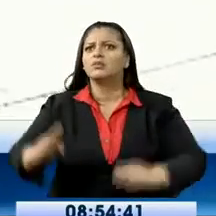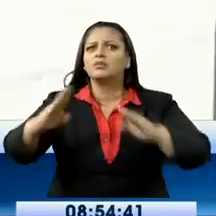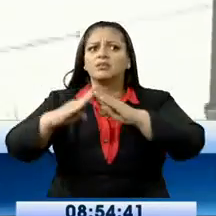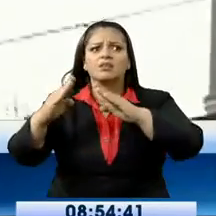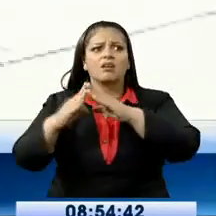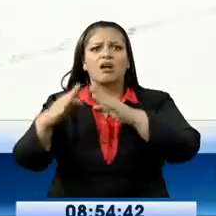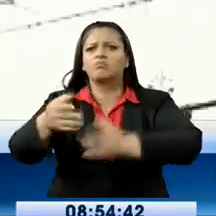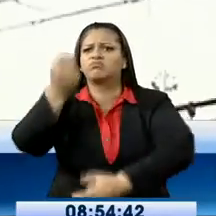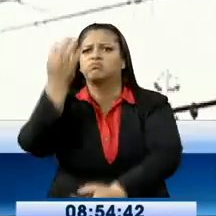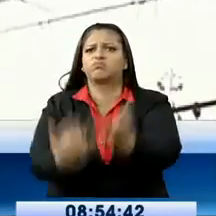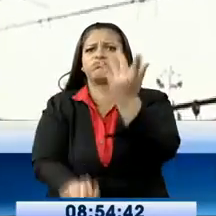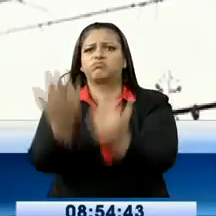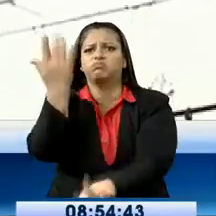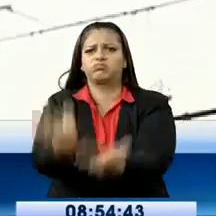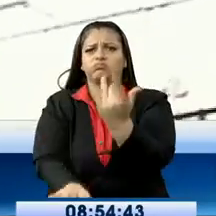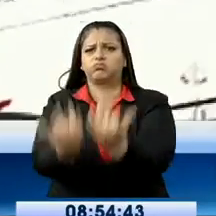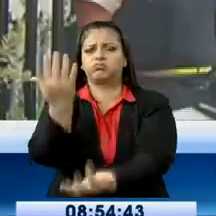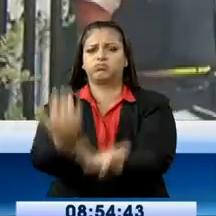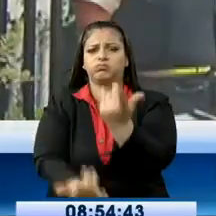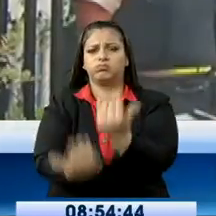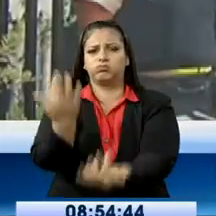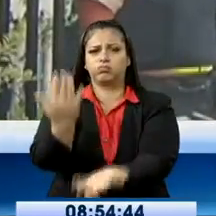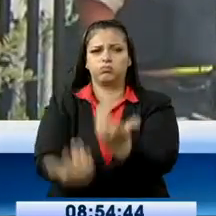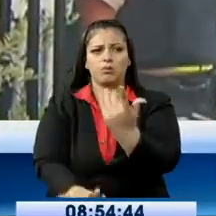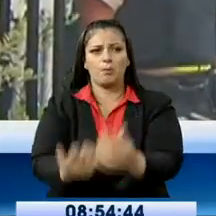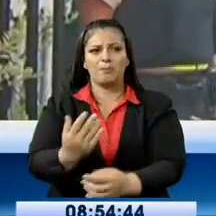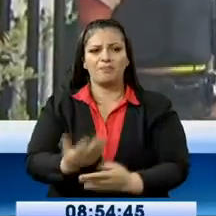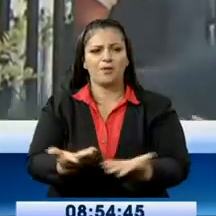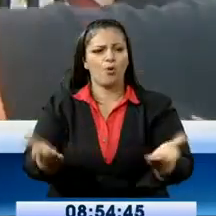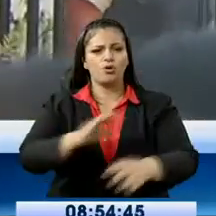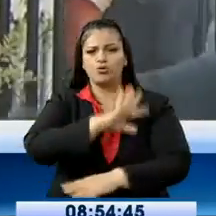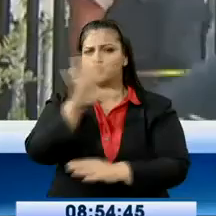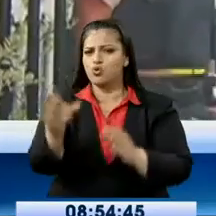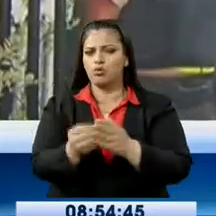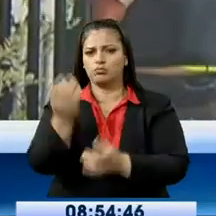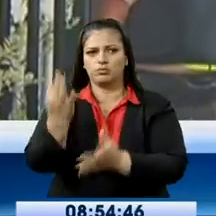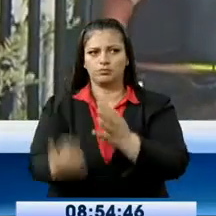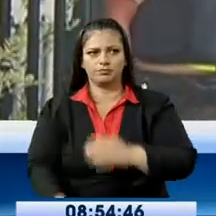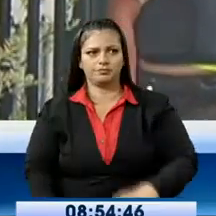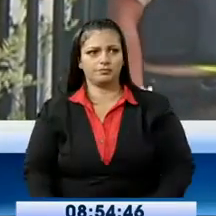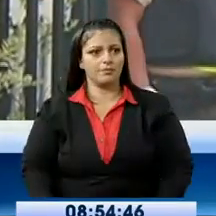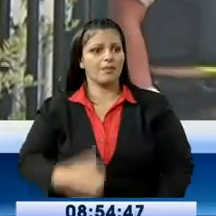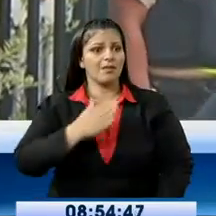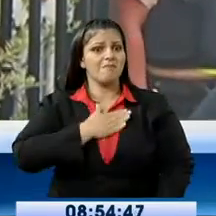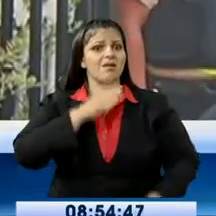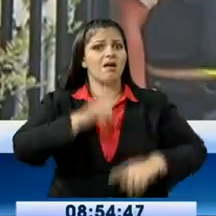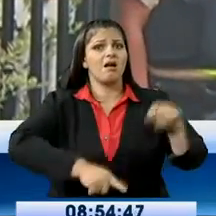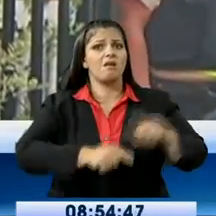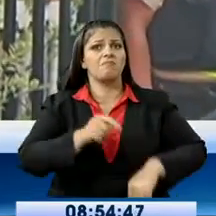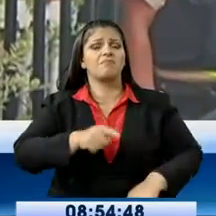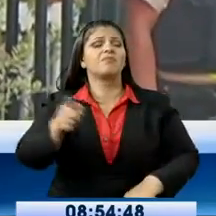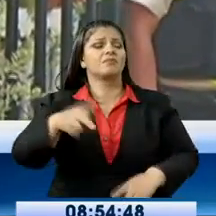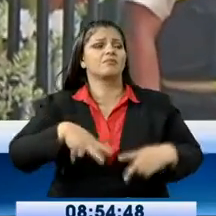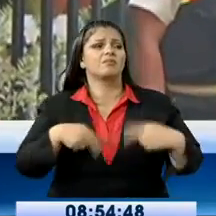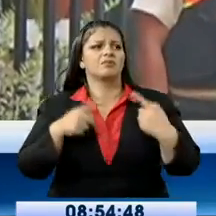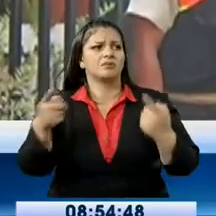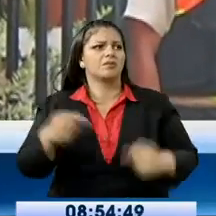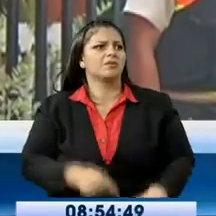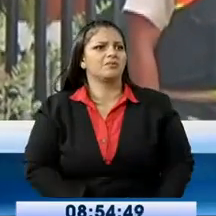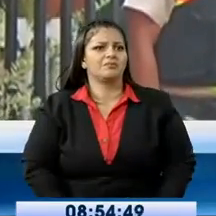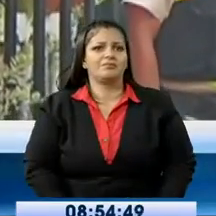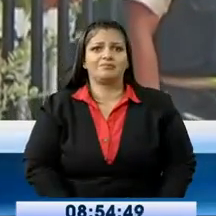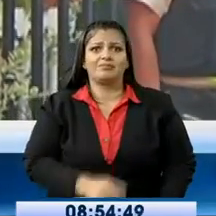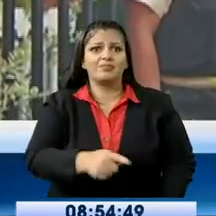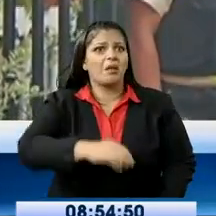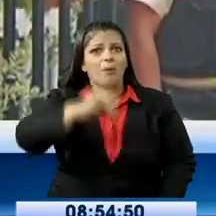consumían todo dentro de esta vivienda. Porque los que viven ahí son amigos míos y ya vienen en camino justamente. Ni saben, o sea, ya saben, pero no saben lo que les